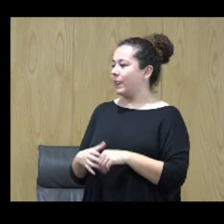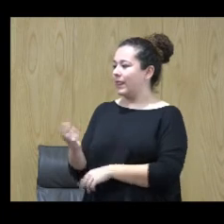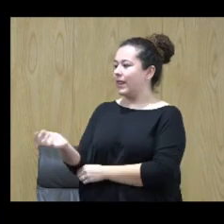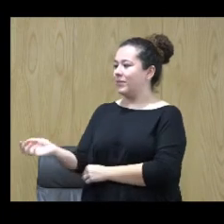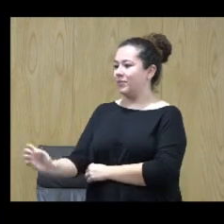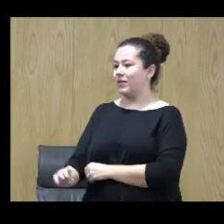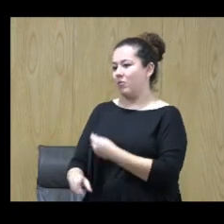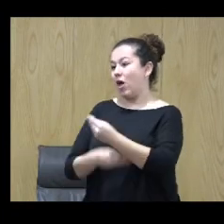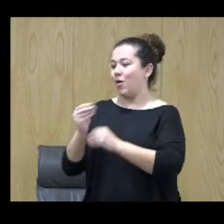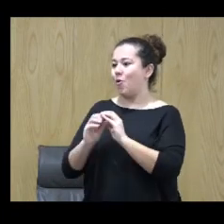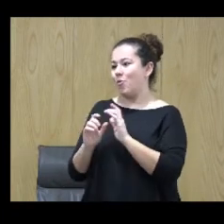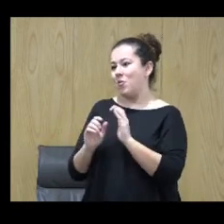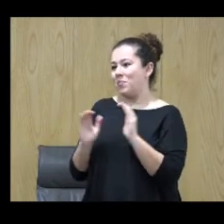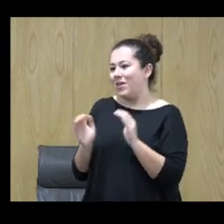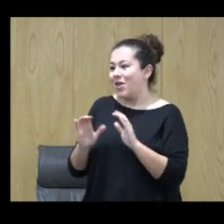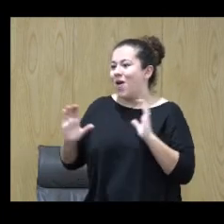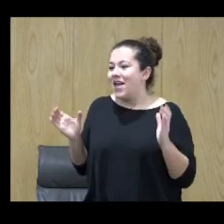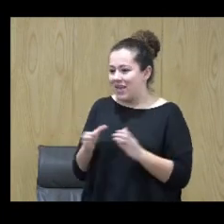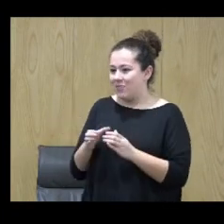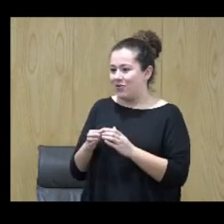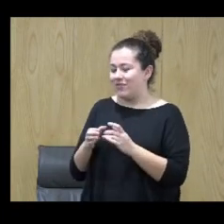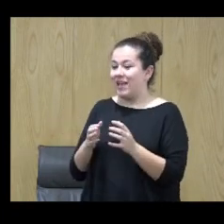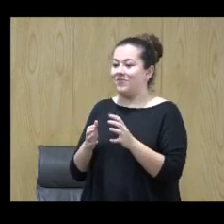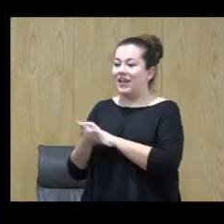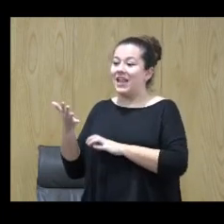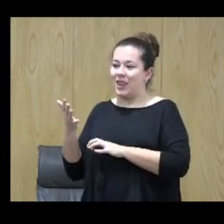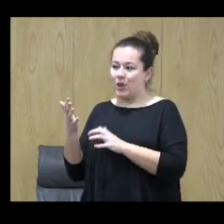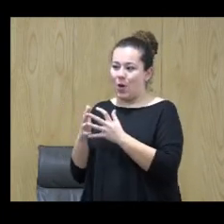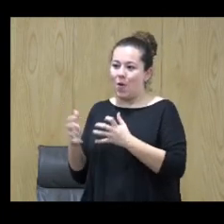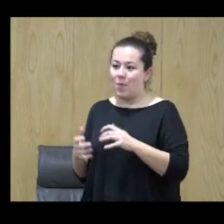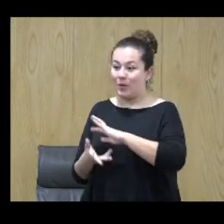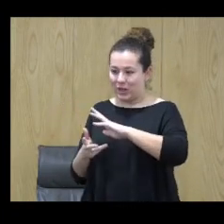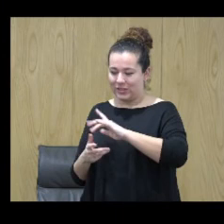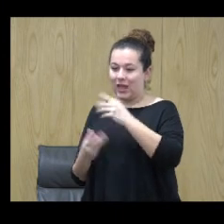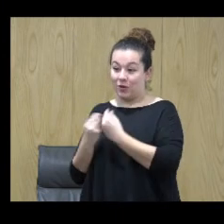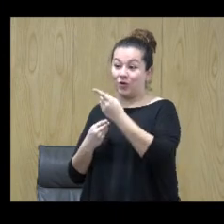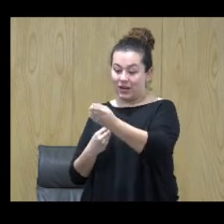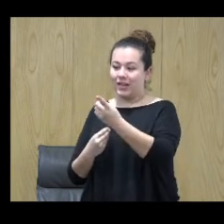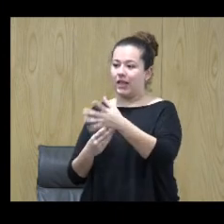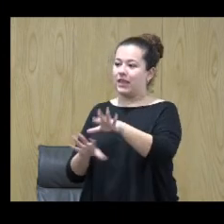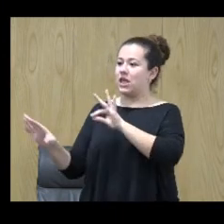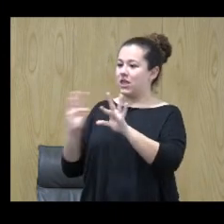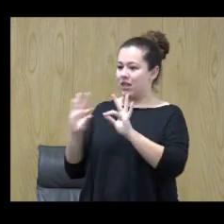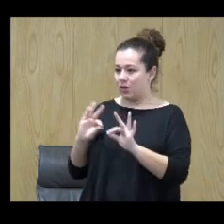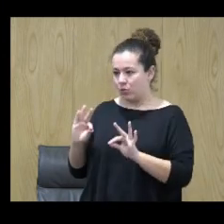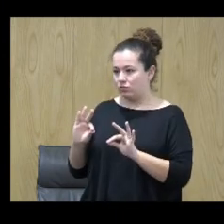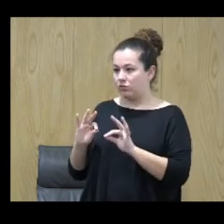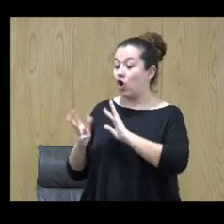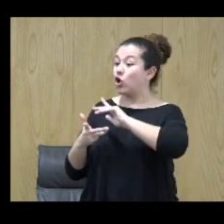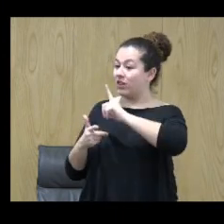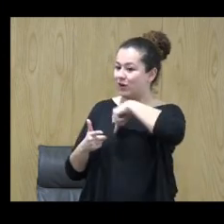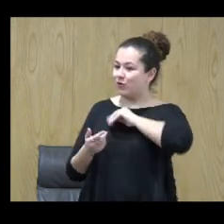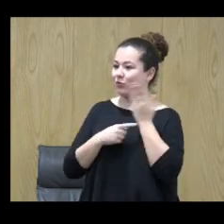un pequeño equipo de redacción periodística, que es con él. con quien decidimos las noticias que